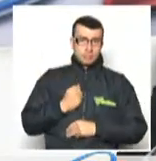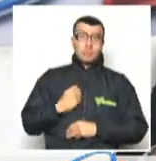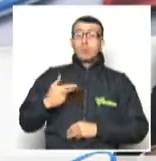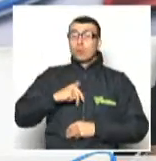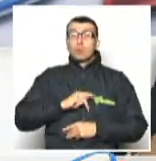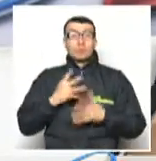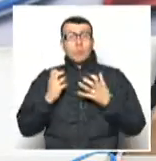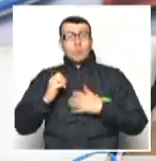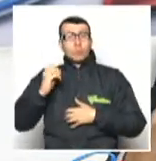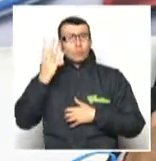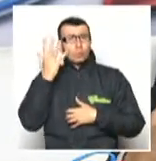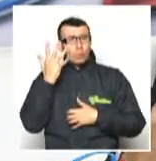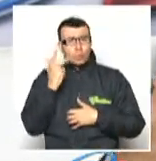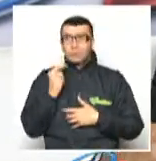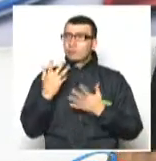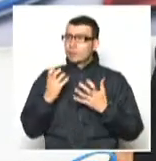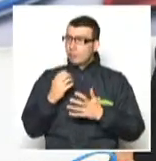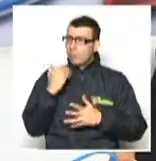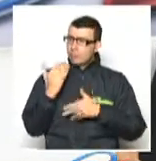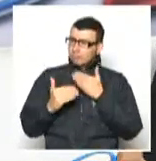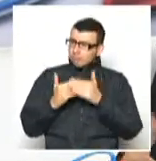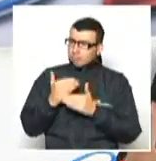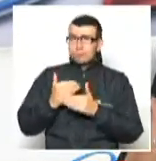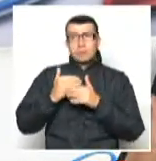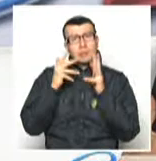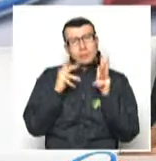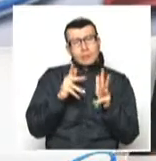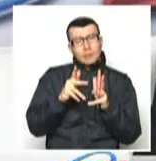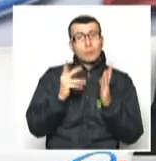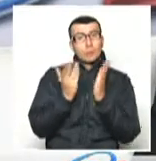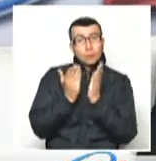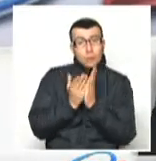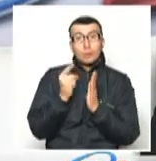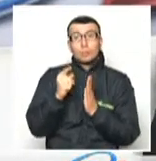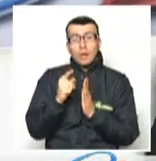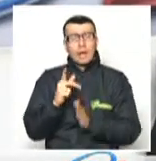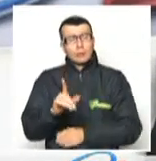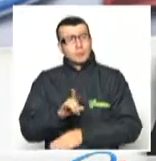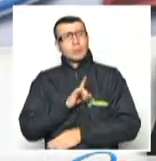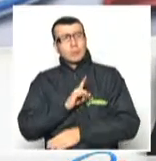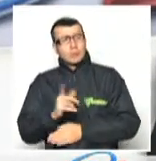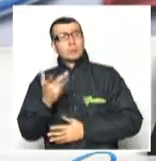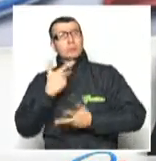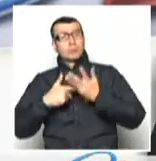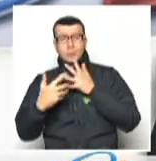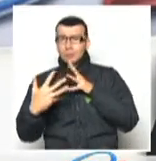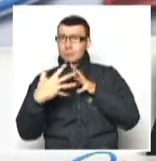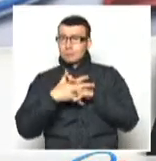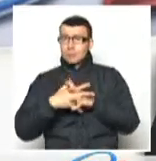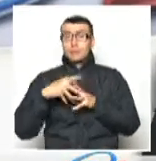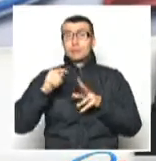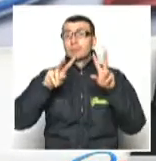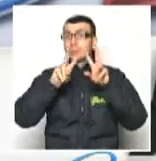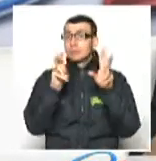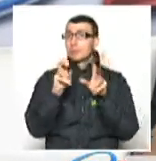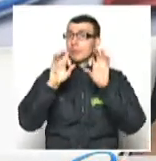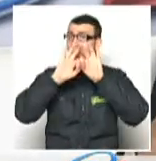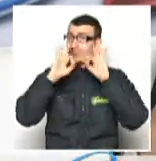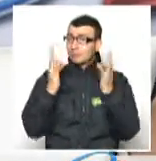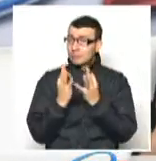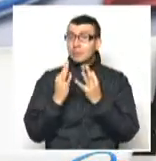tener un proceso de educación para que ustedes se familiaricen más con los temas de salud.